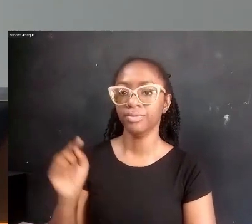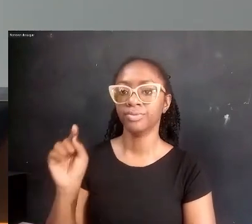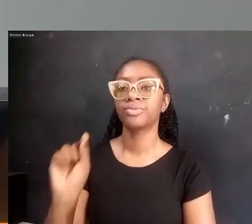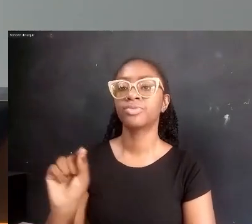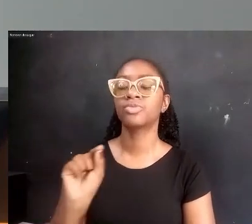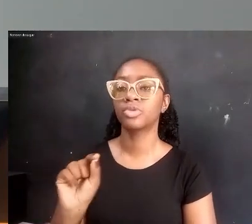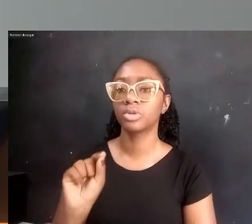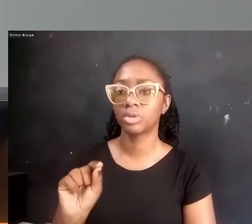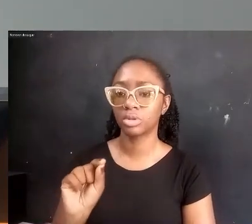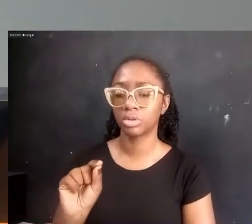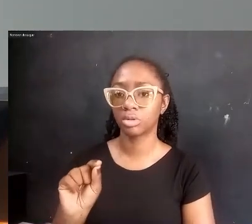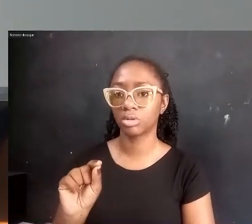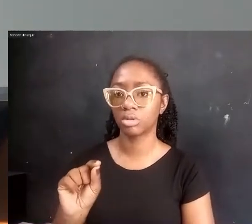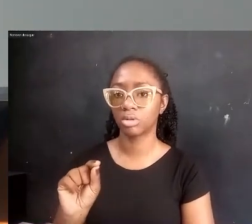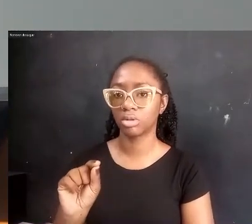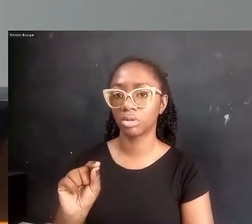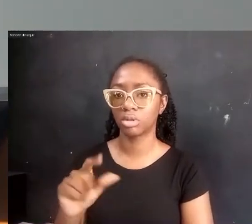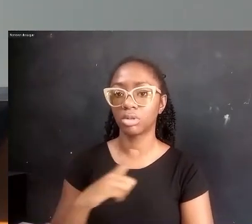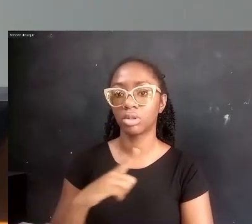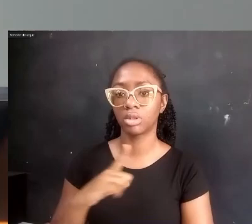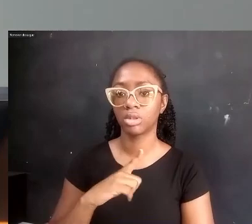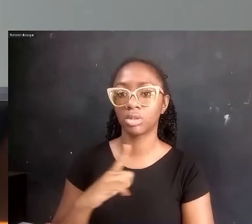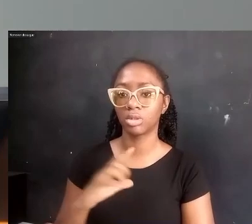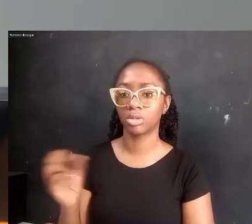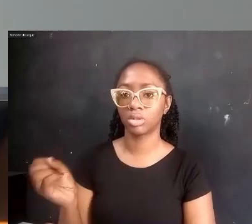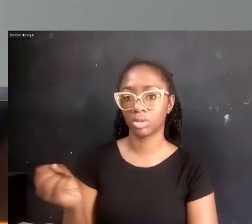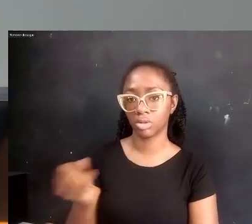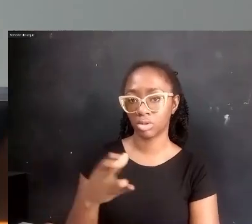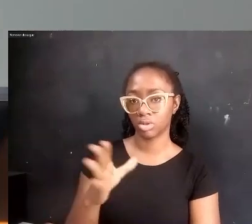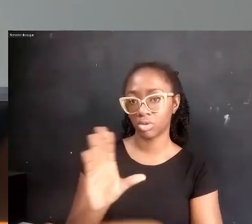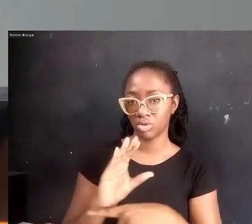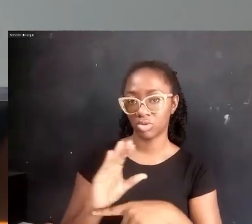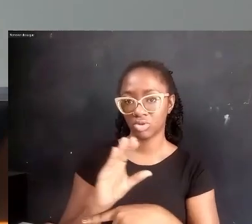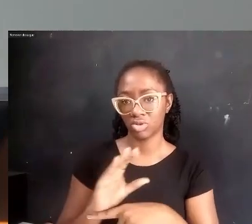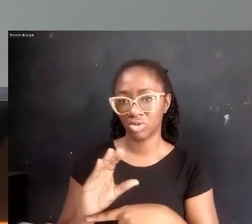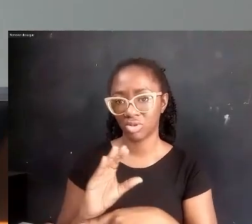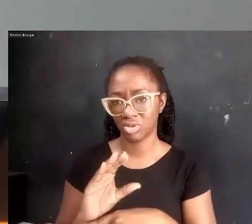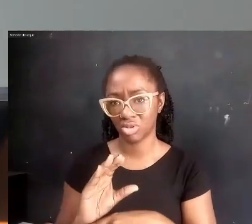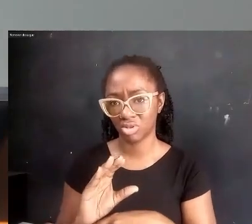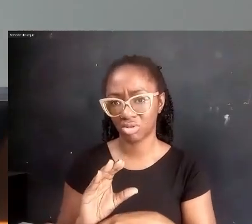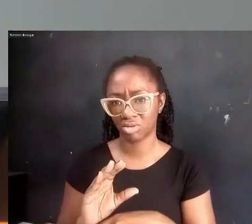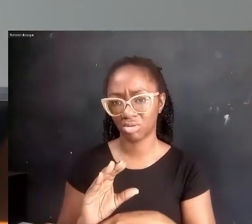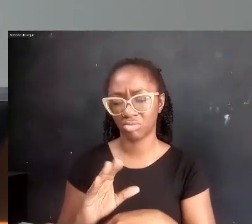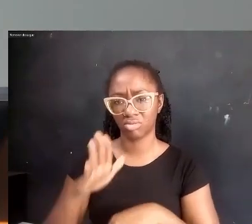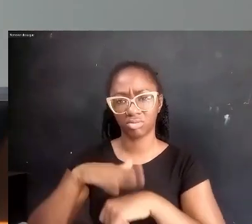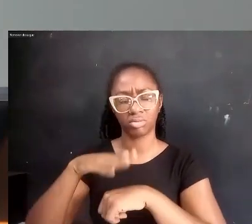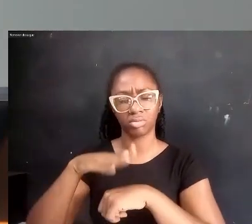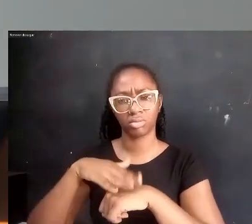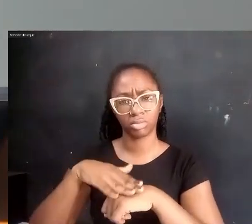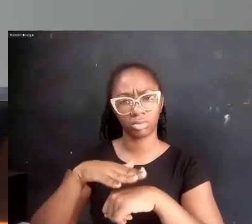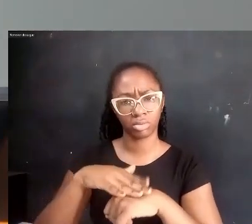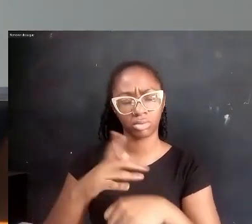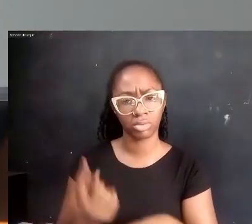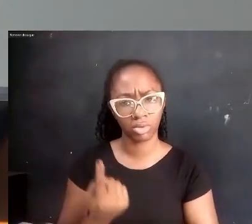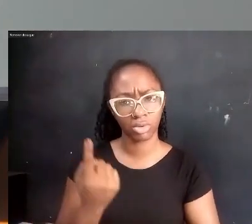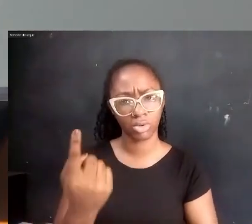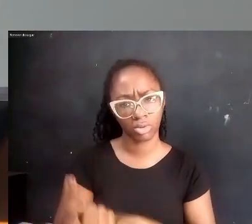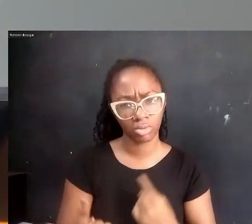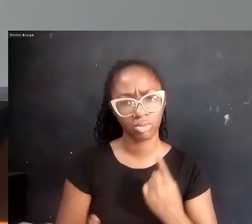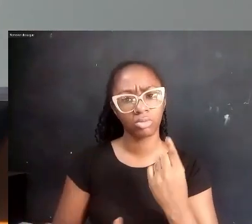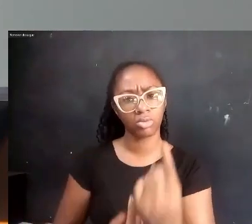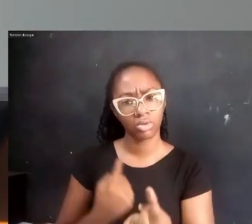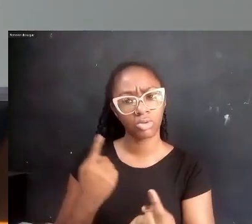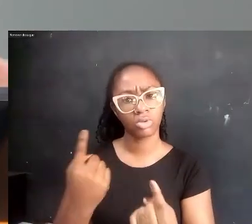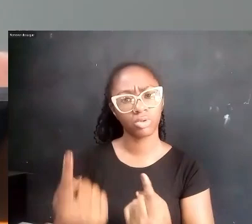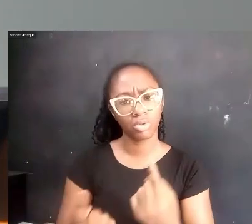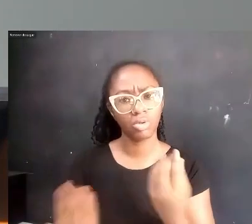debe establecer una nueva constitución. Espontáneamente, uno podría decir cuál es la relación